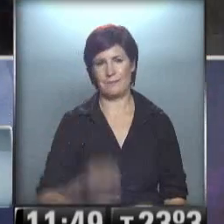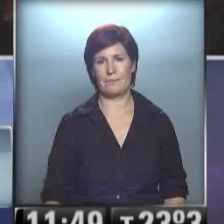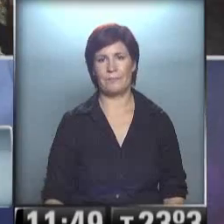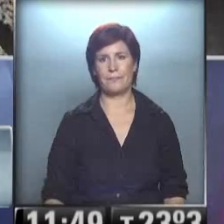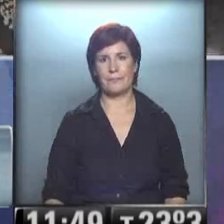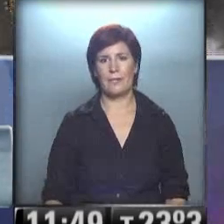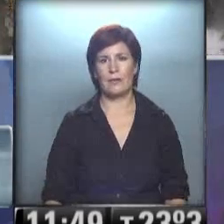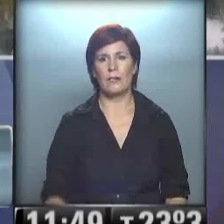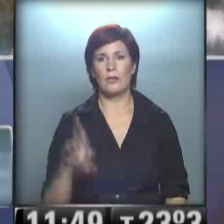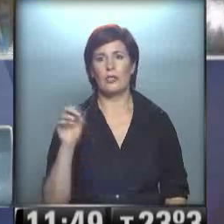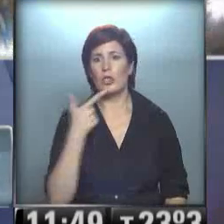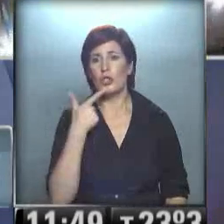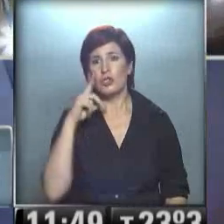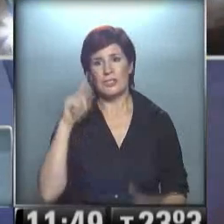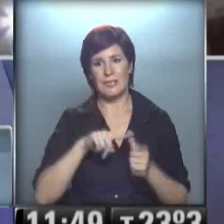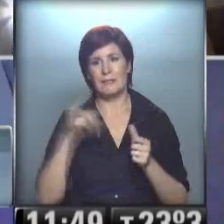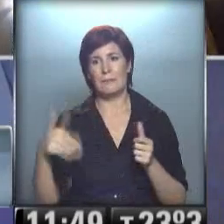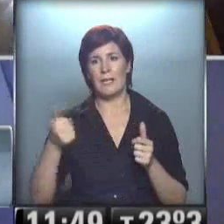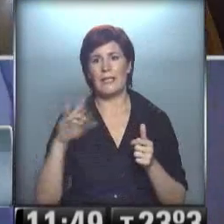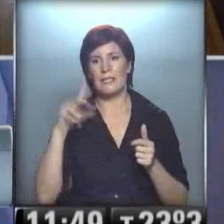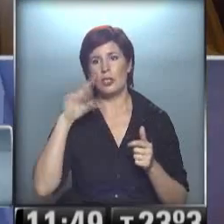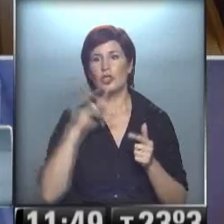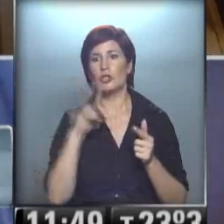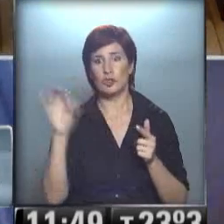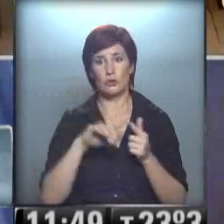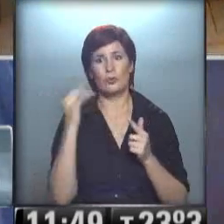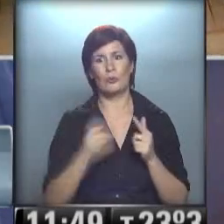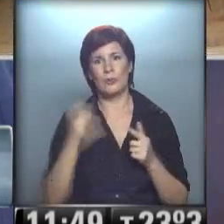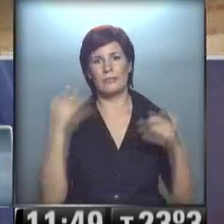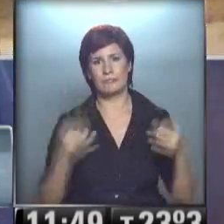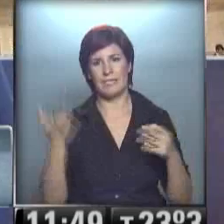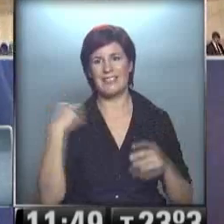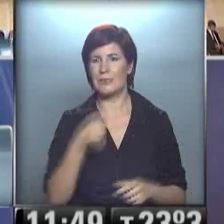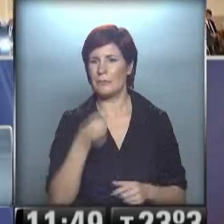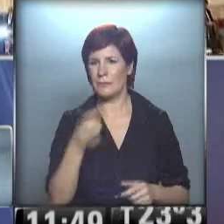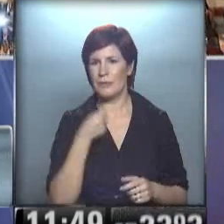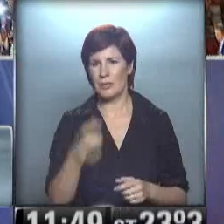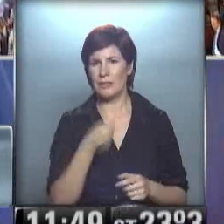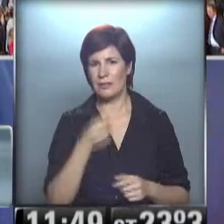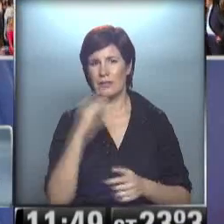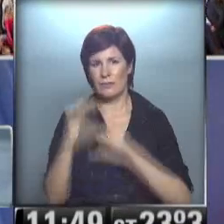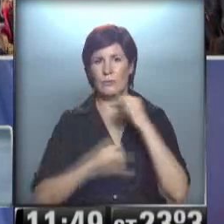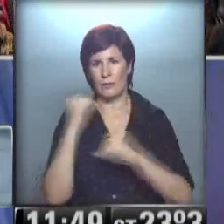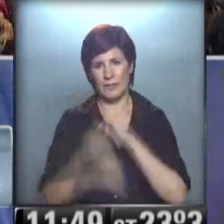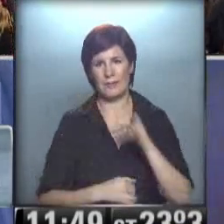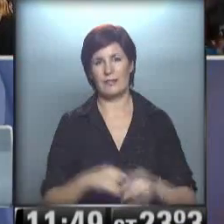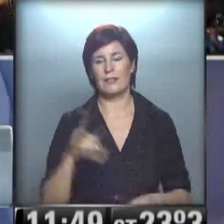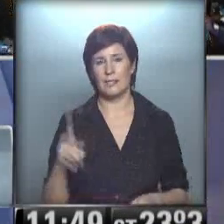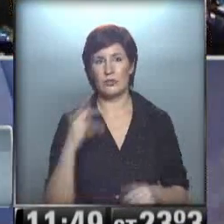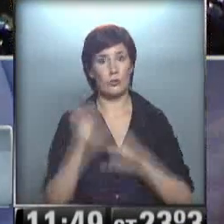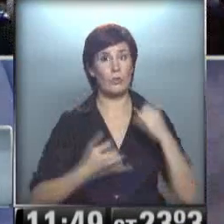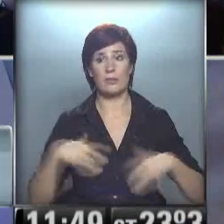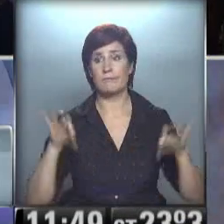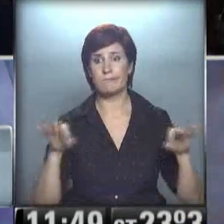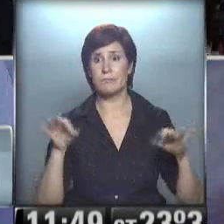como Gabriel Mariotto en sus presentaciones frente a los micrófonos, que fueron prácticamente reportaje porque hablaron prácticamente de todo y con